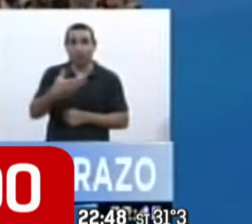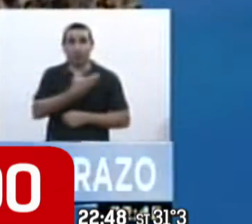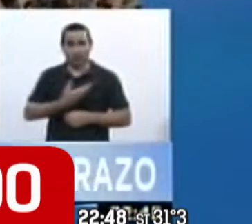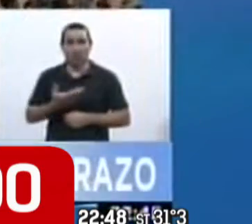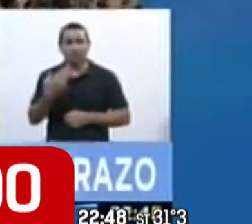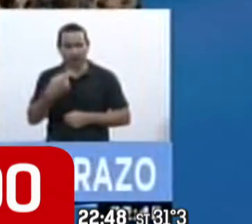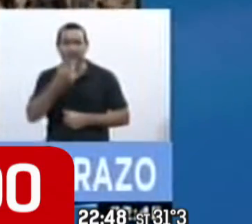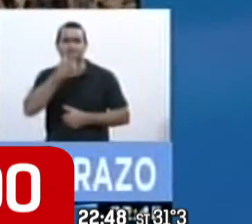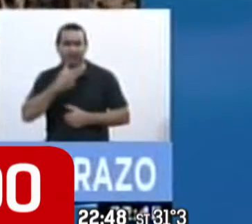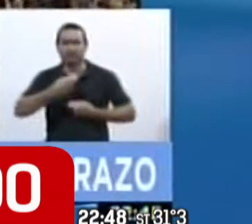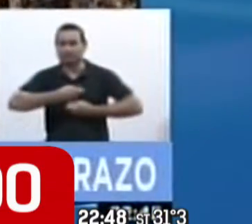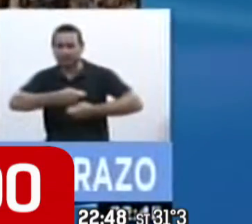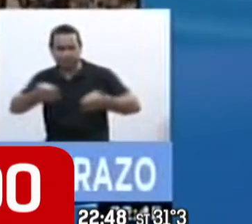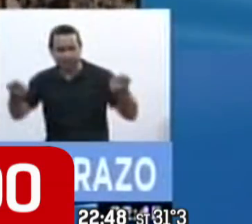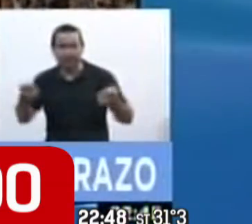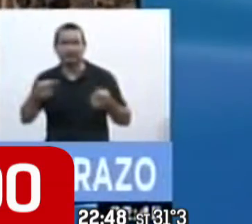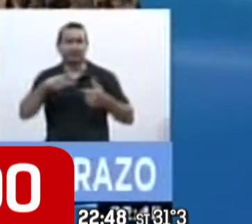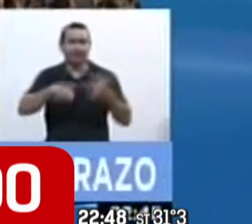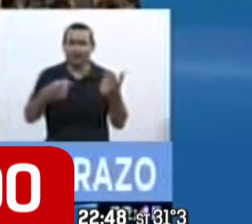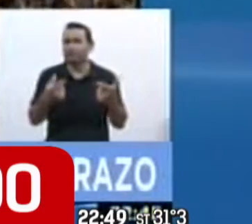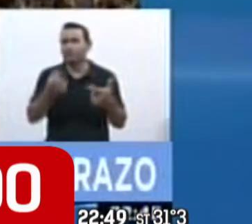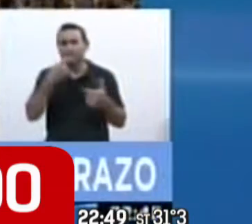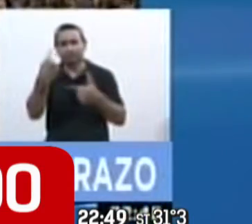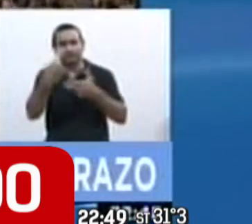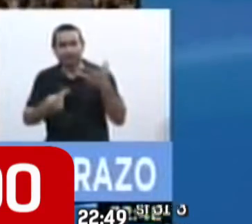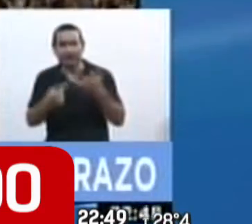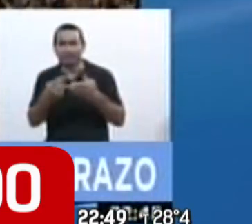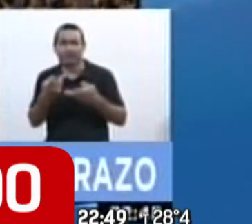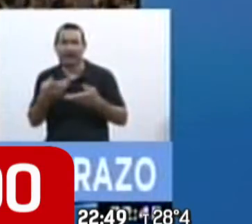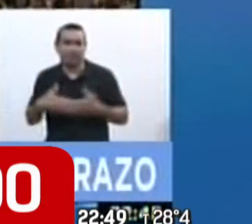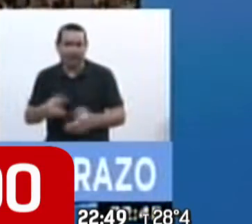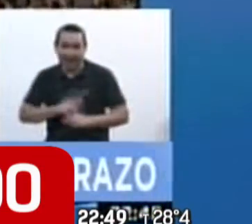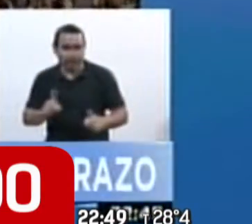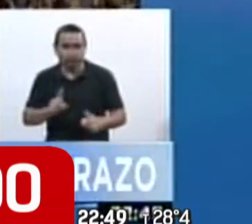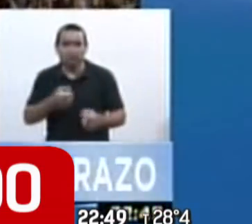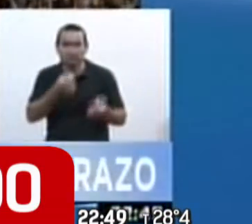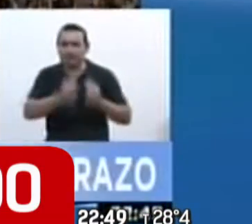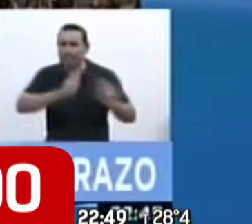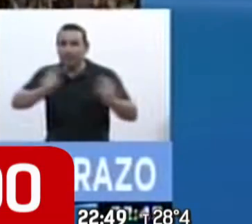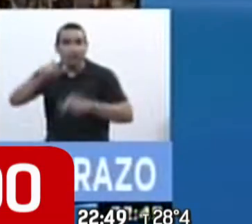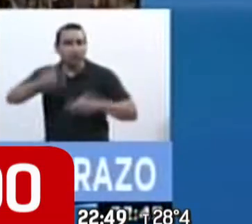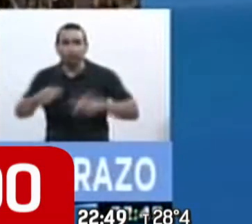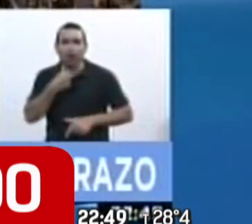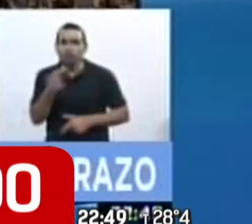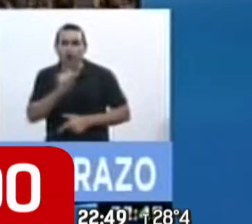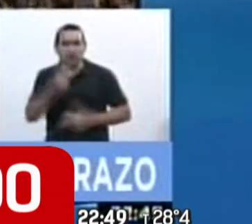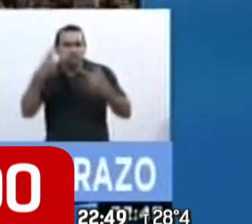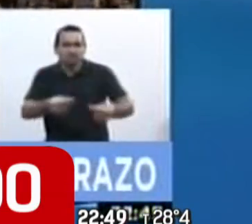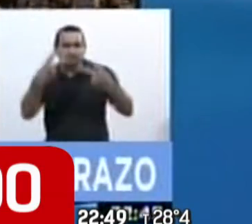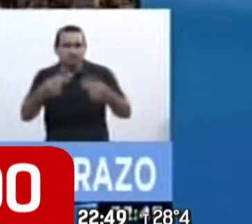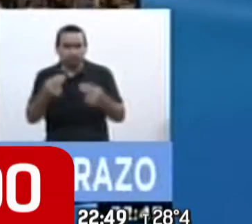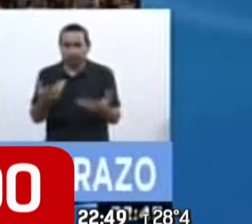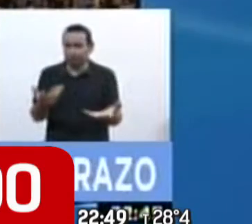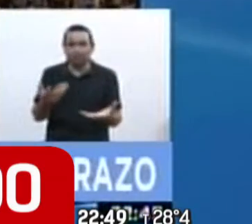repartir profilácticos, a poder repartir anticonceptivos. Y había gente que se oponía a que eso ocurra. Entonces uno se da